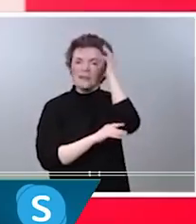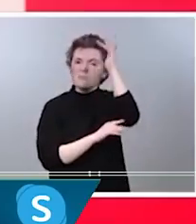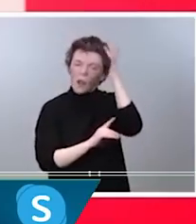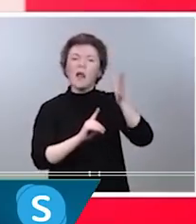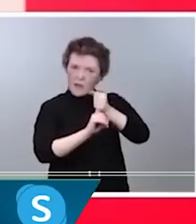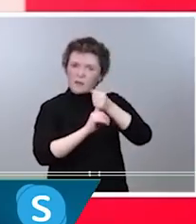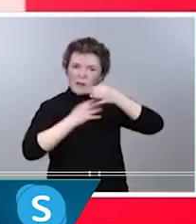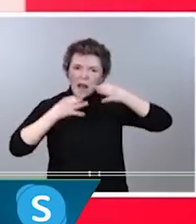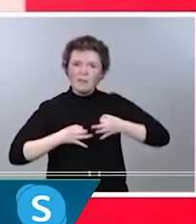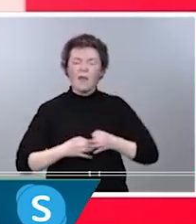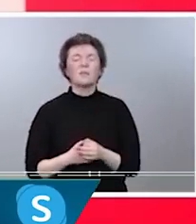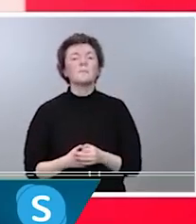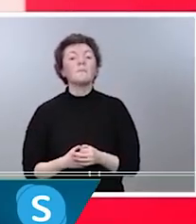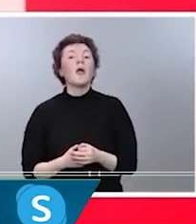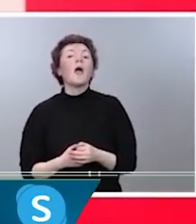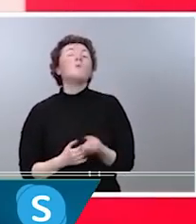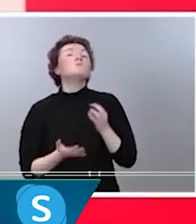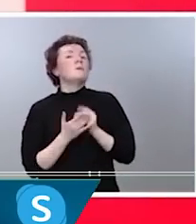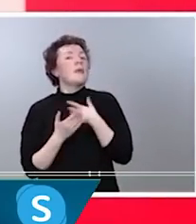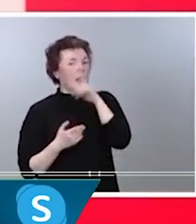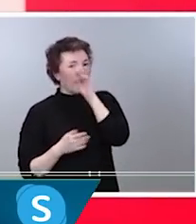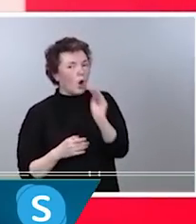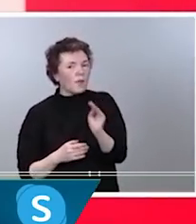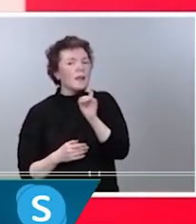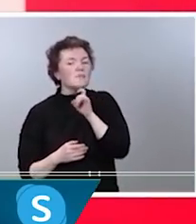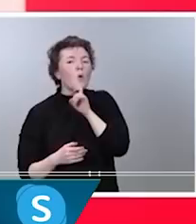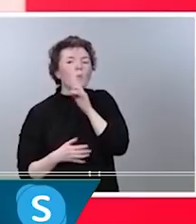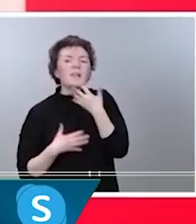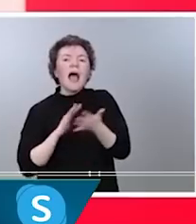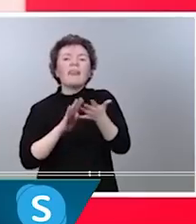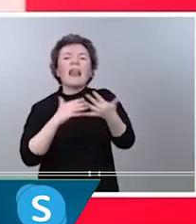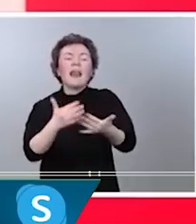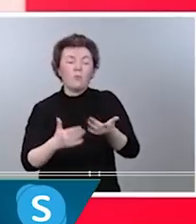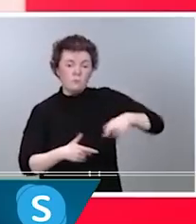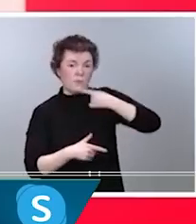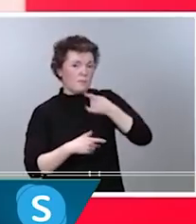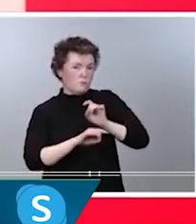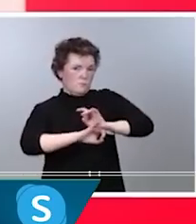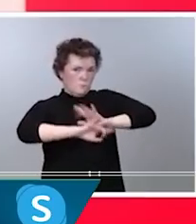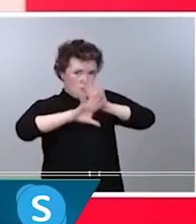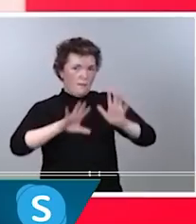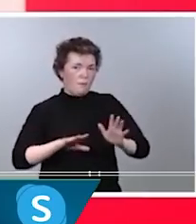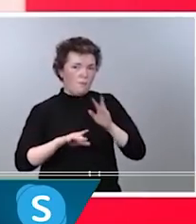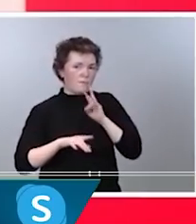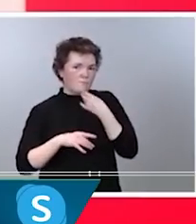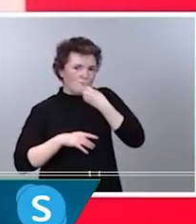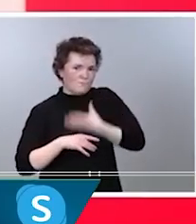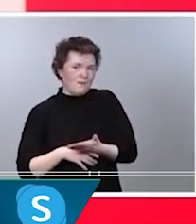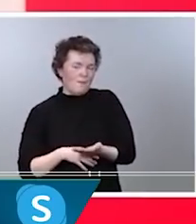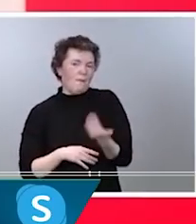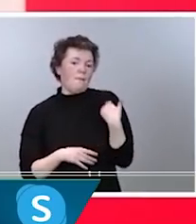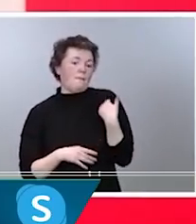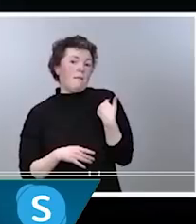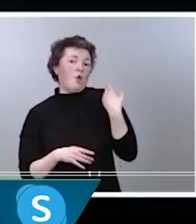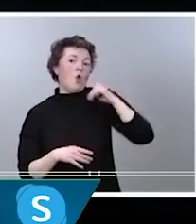que va en contra de los intereses de España, de los españoles y de su unidad. Y asistimos también a otra artimaña